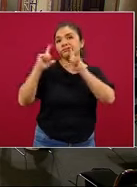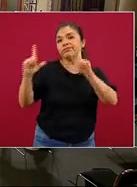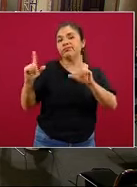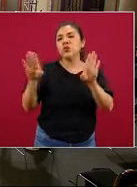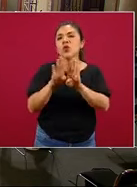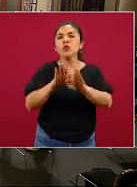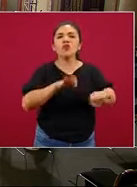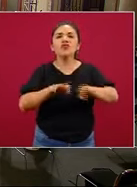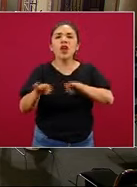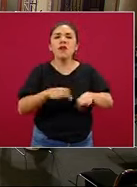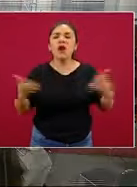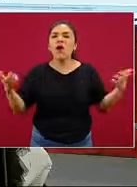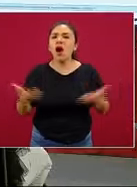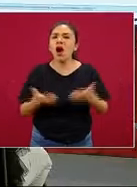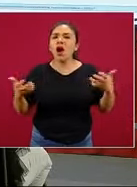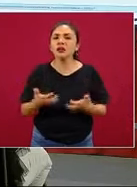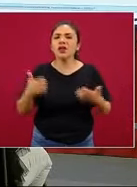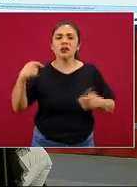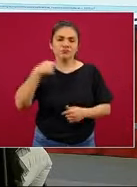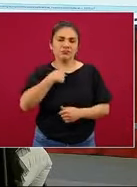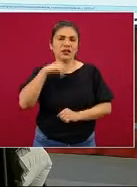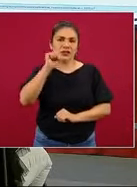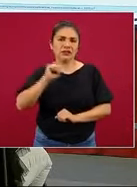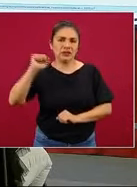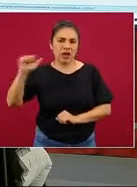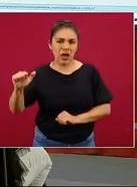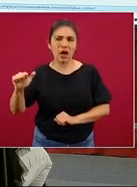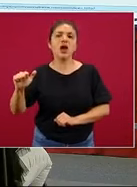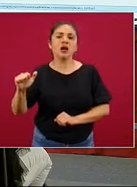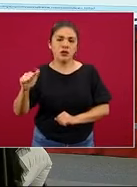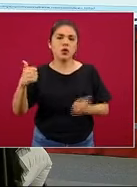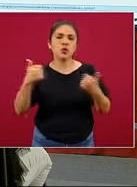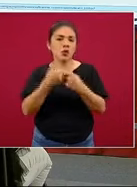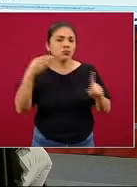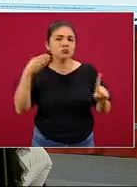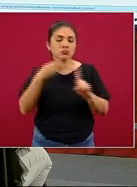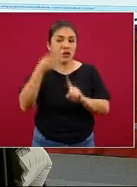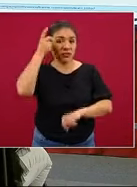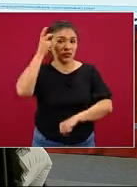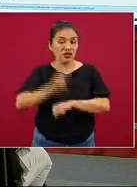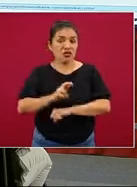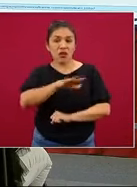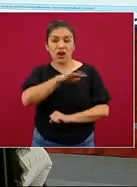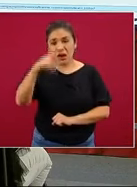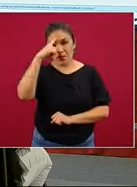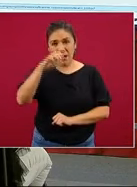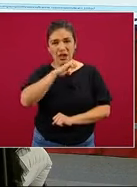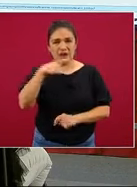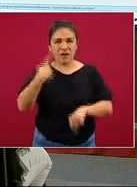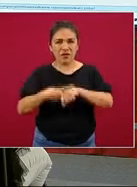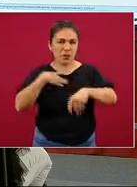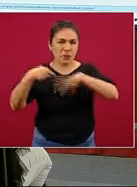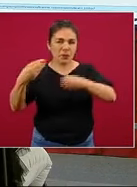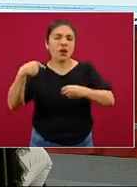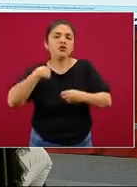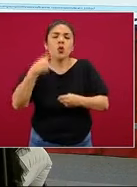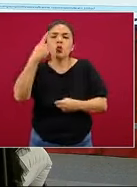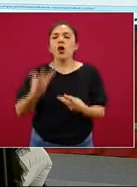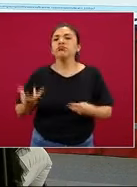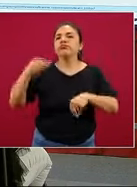del trabajo que realizamos en la Secretaría de Salud, de manera directa desde la Dirección General de Epidemiología. Somos un